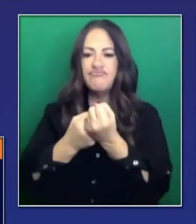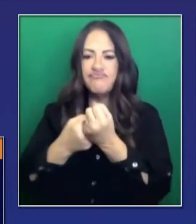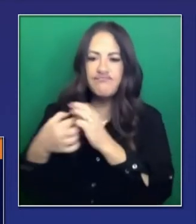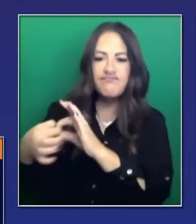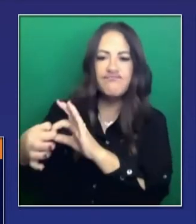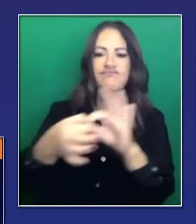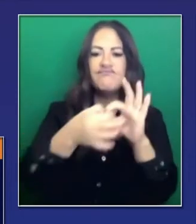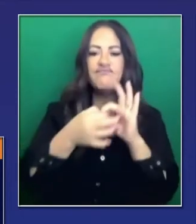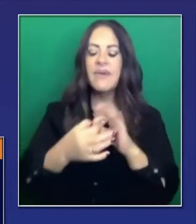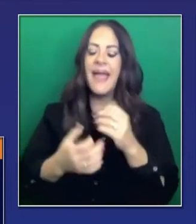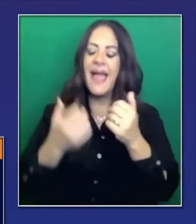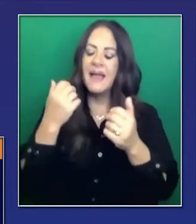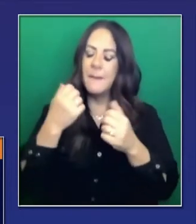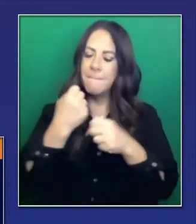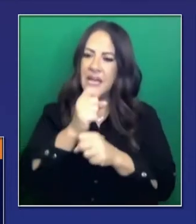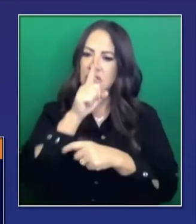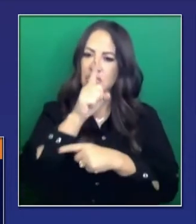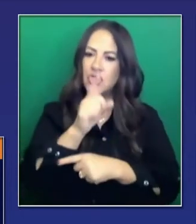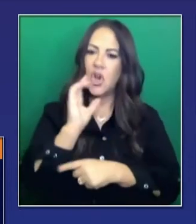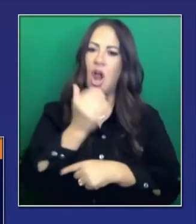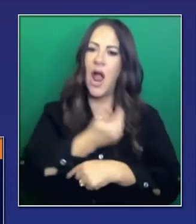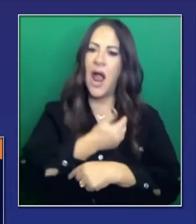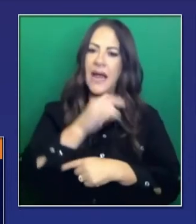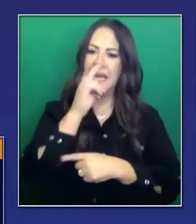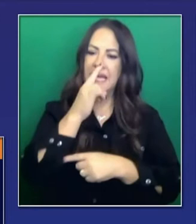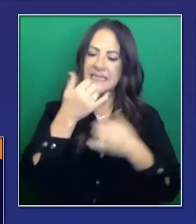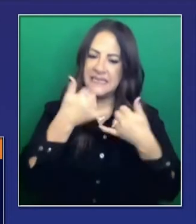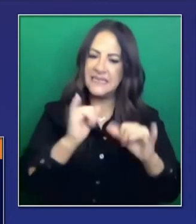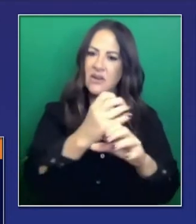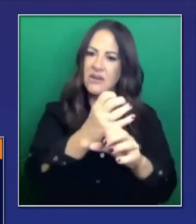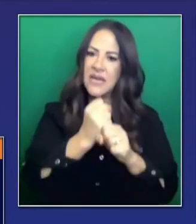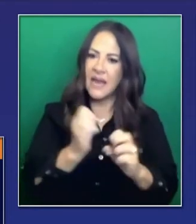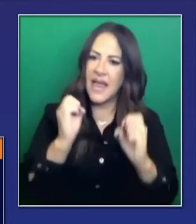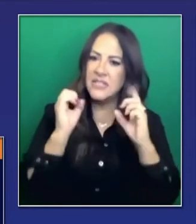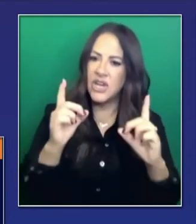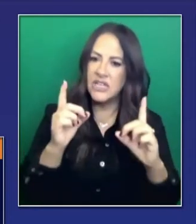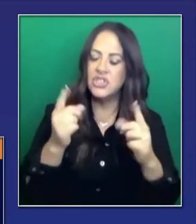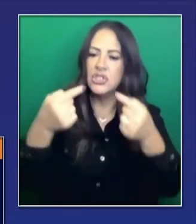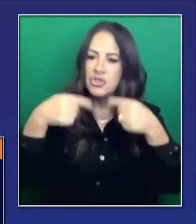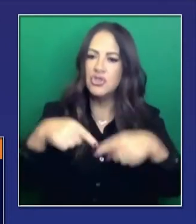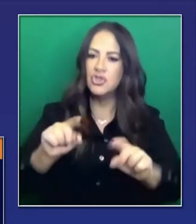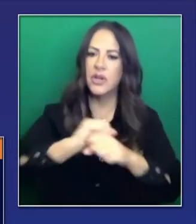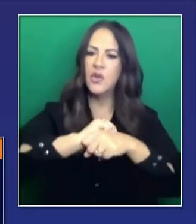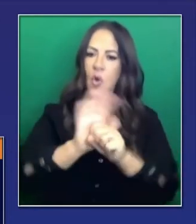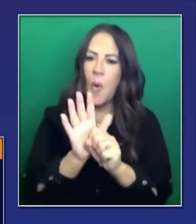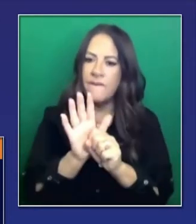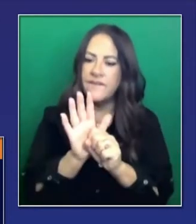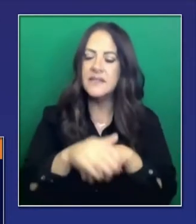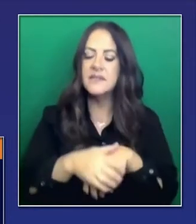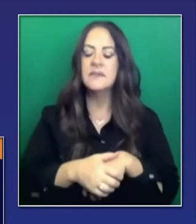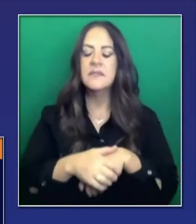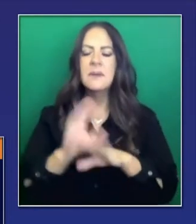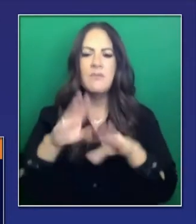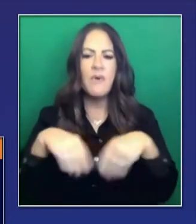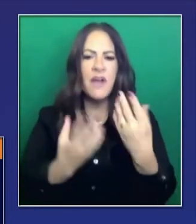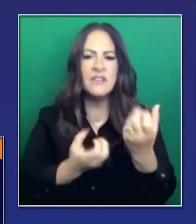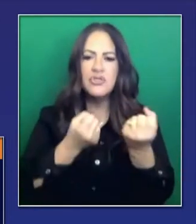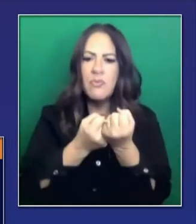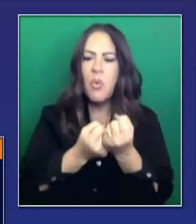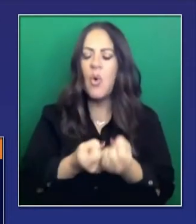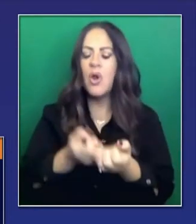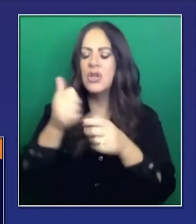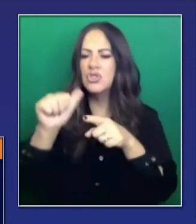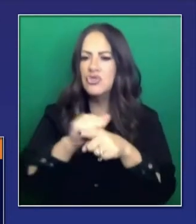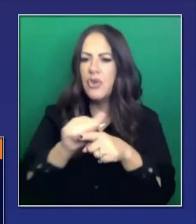de mantener a nuestros hijos educados durante este tiempo difícil, como lo hacen la mayoría de personas, con más entrenamiento,